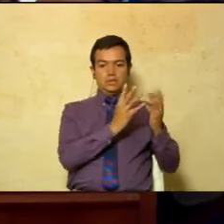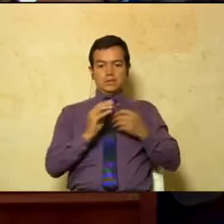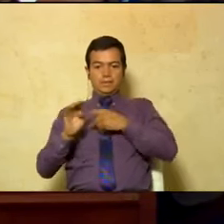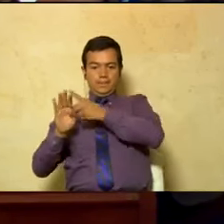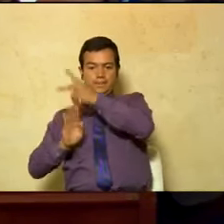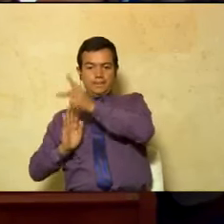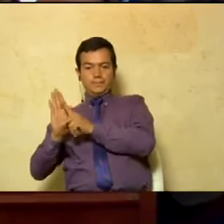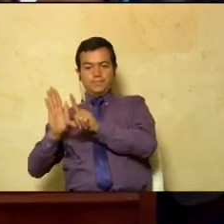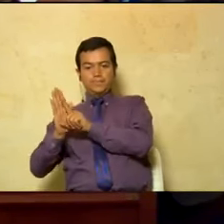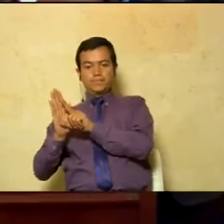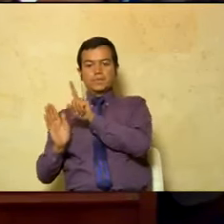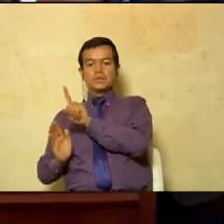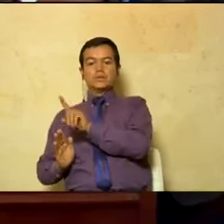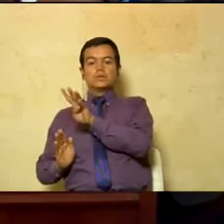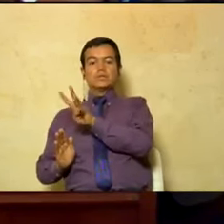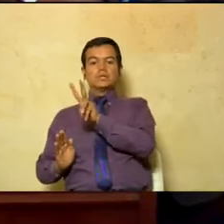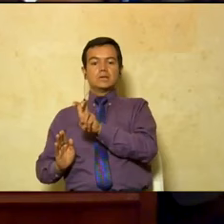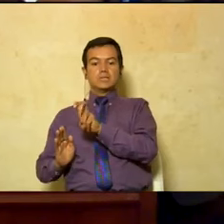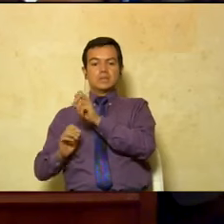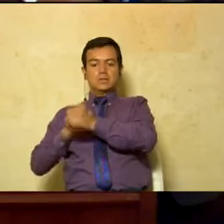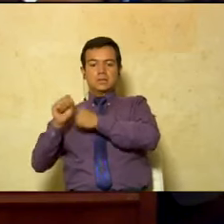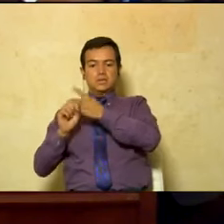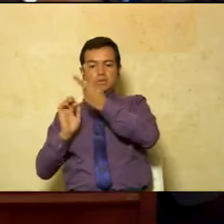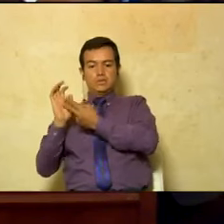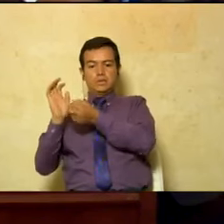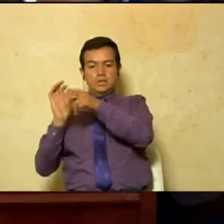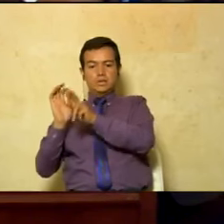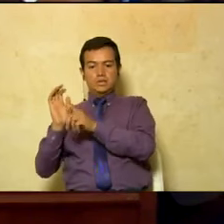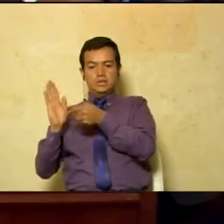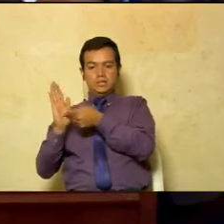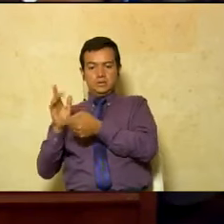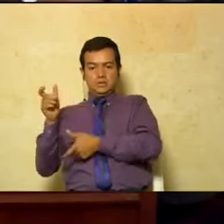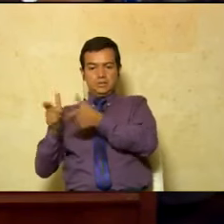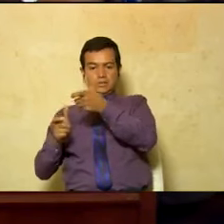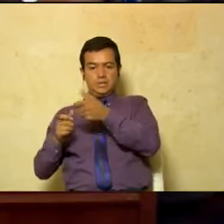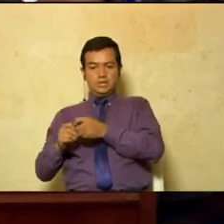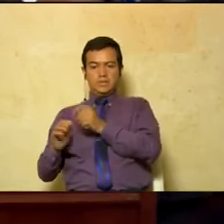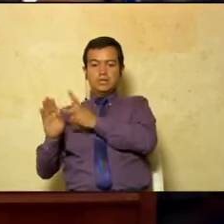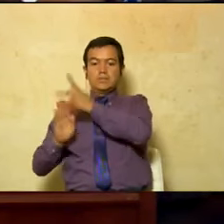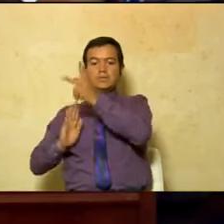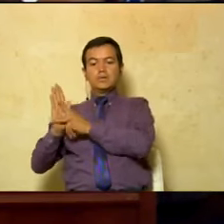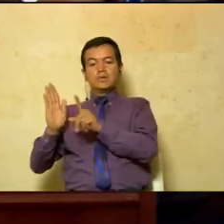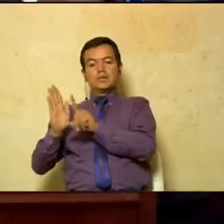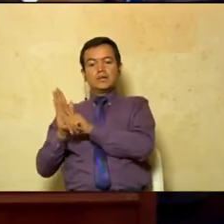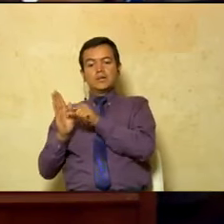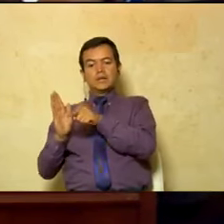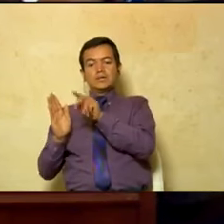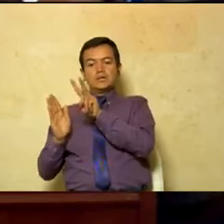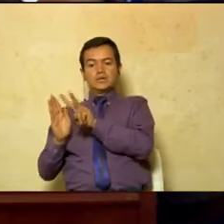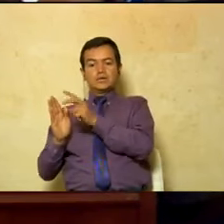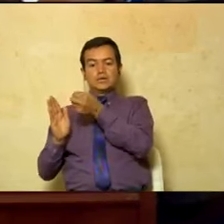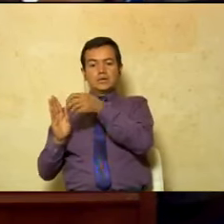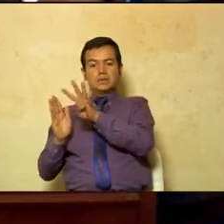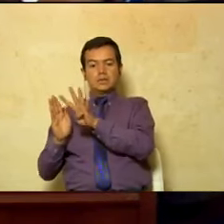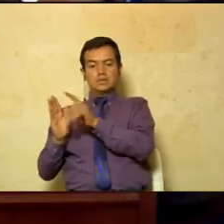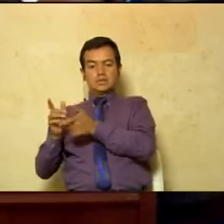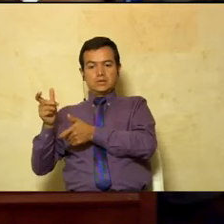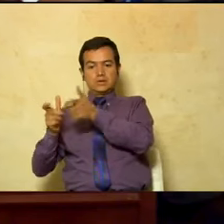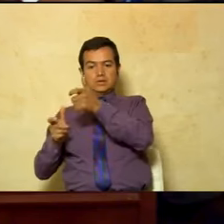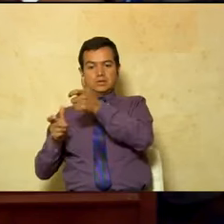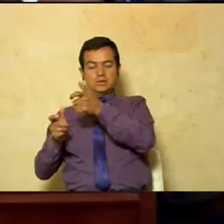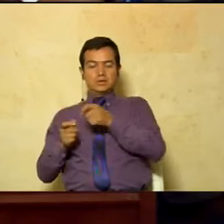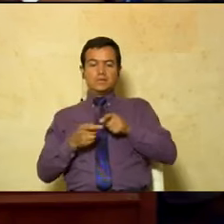número 14727 cámara proyecto de ley número 214 2016 cámara